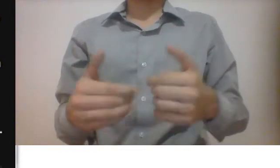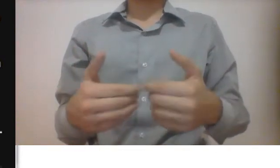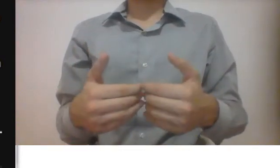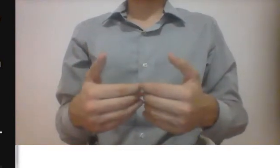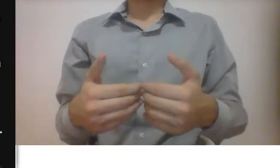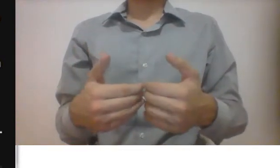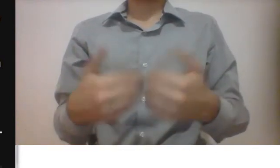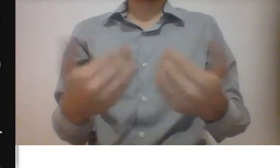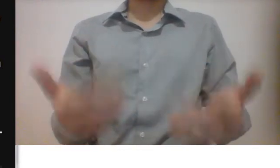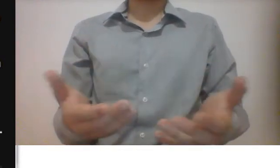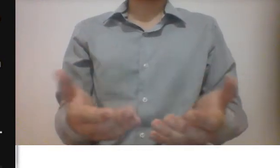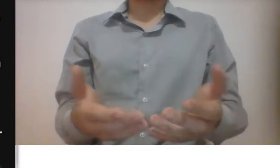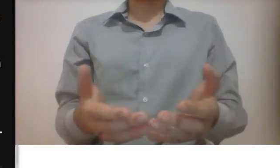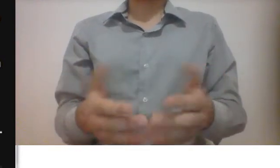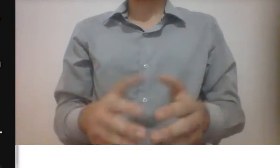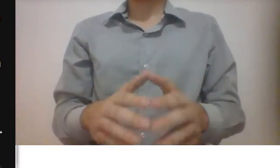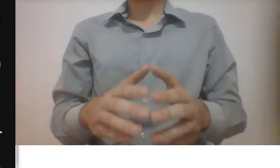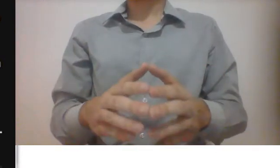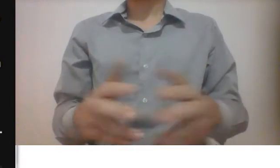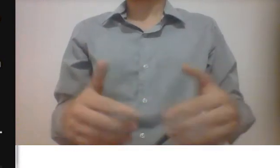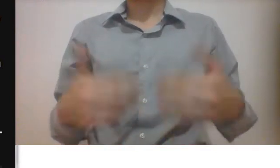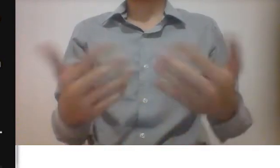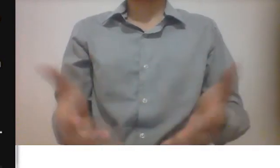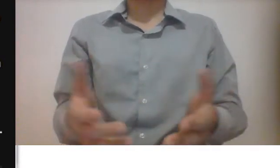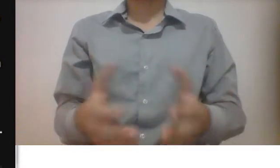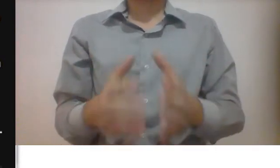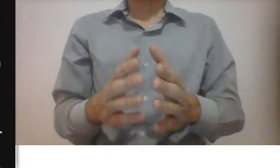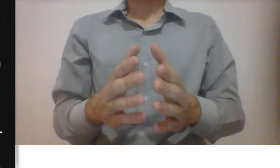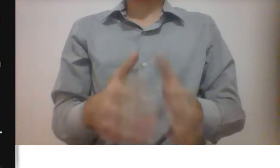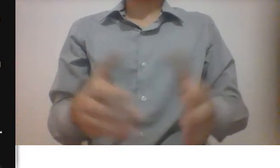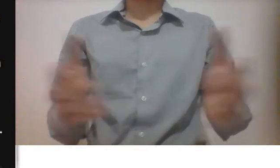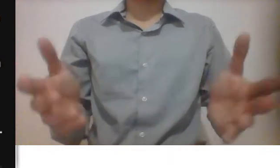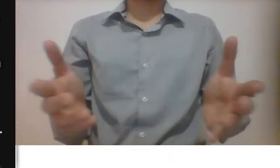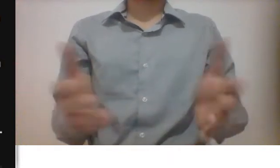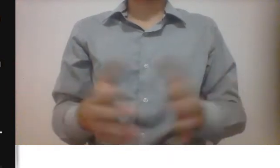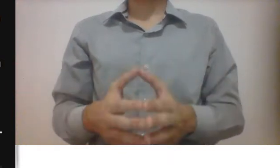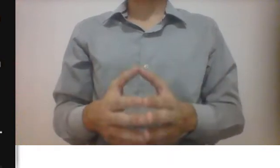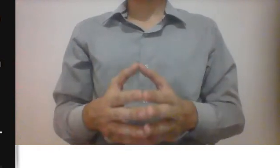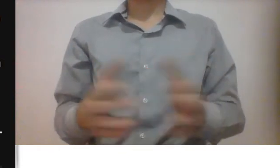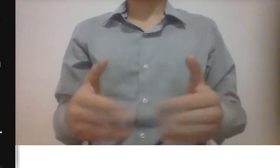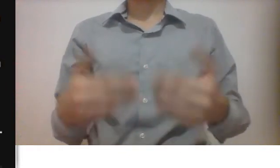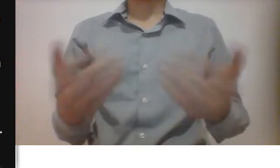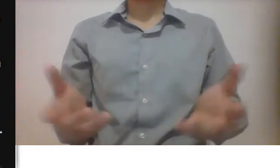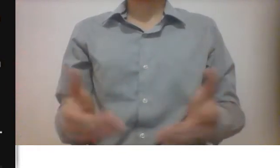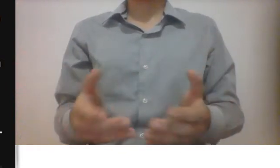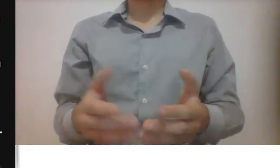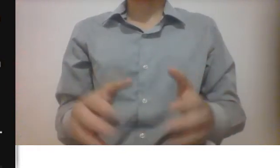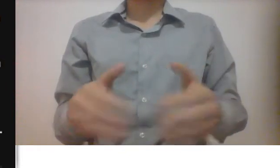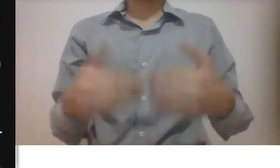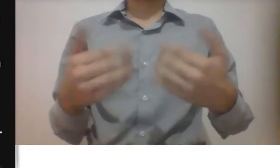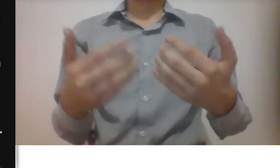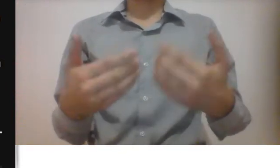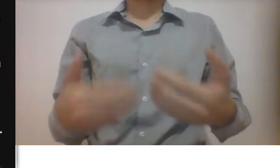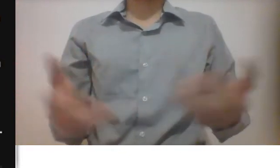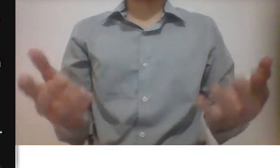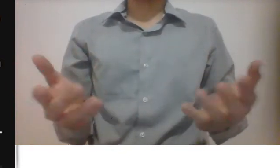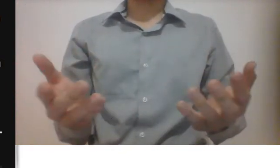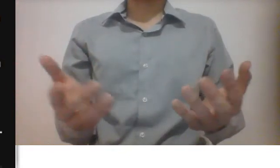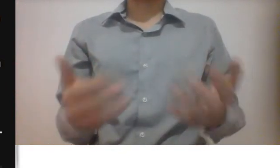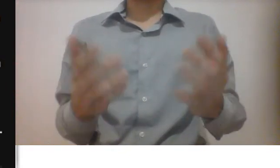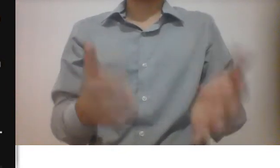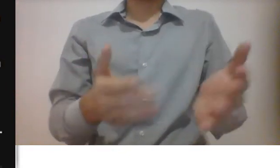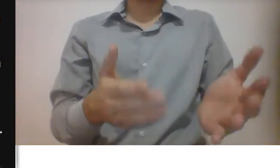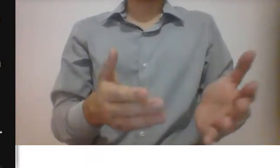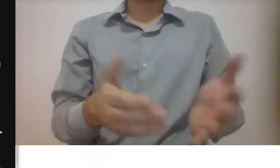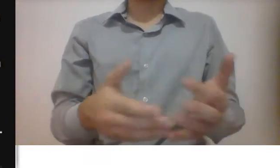facturera que realmente sí lo era, porque no tenía ni siquiera lugar físico, y incluso los que estaban registrados como presuntos dueños eran personas